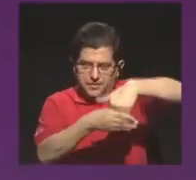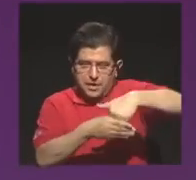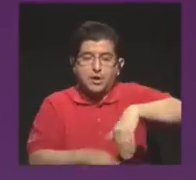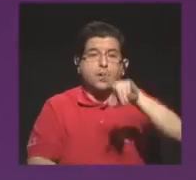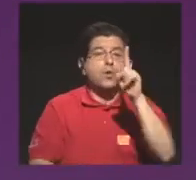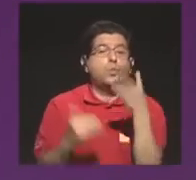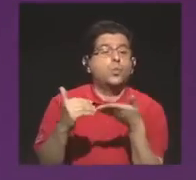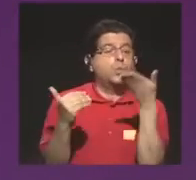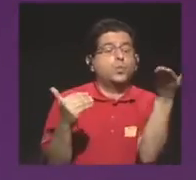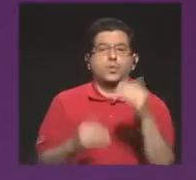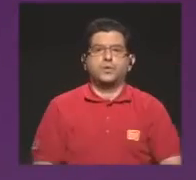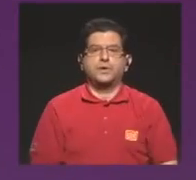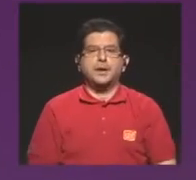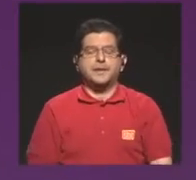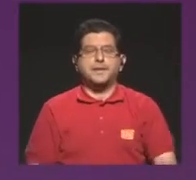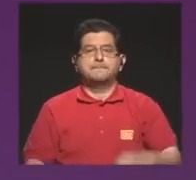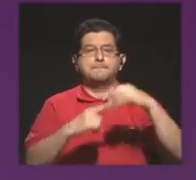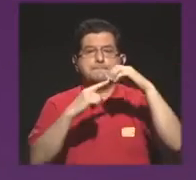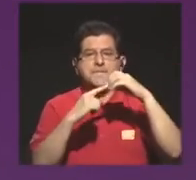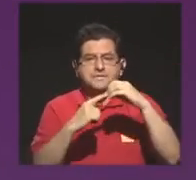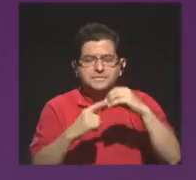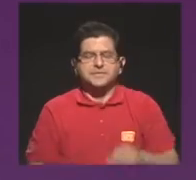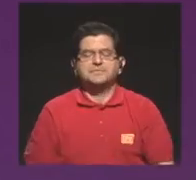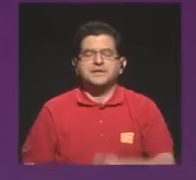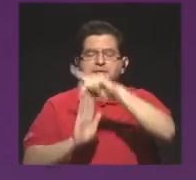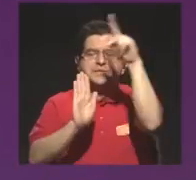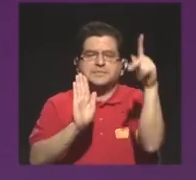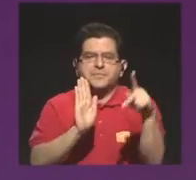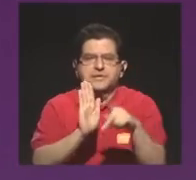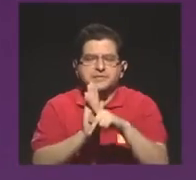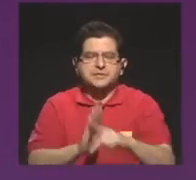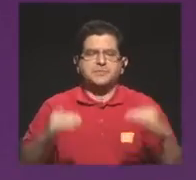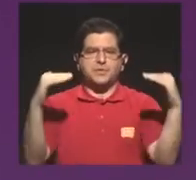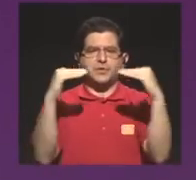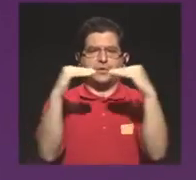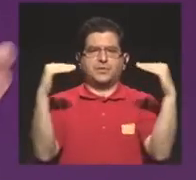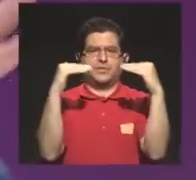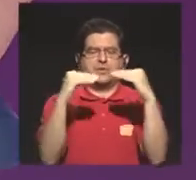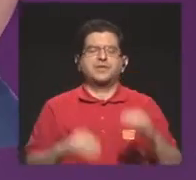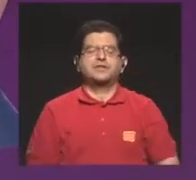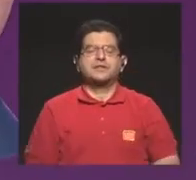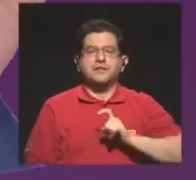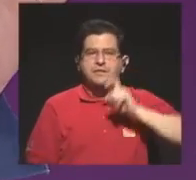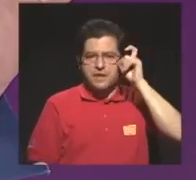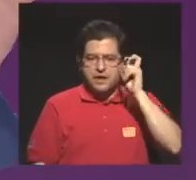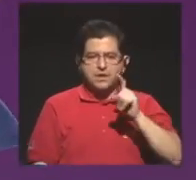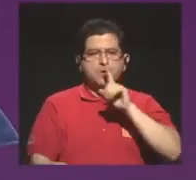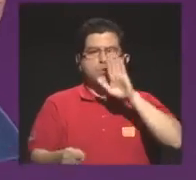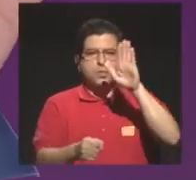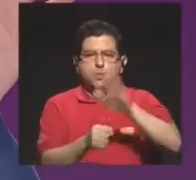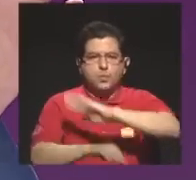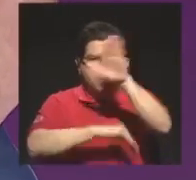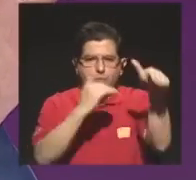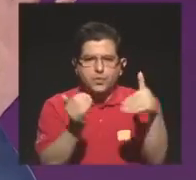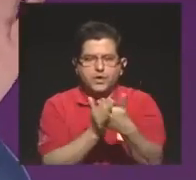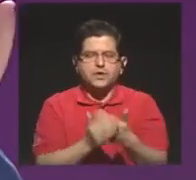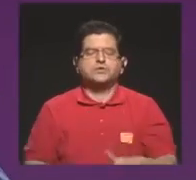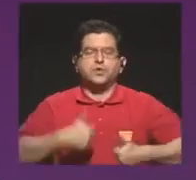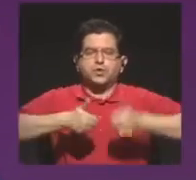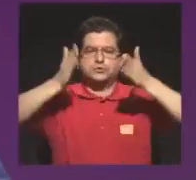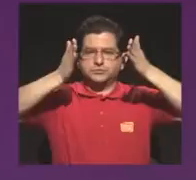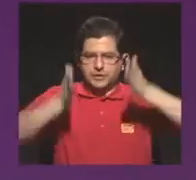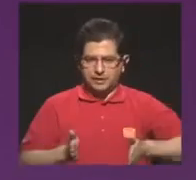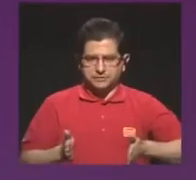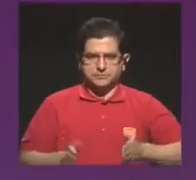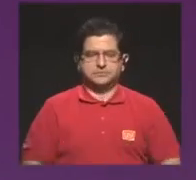estos elementos es el principio de paridad de género, que deben de cumplirse en todo lo que son las